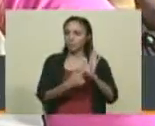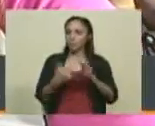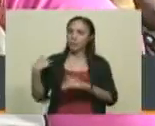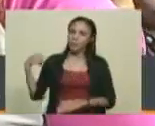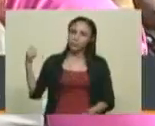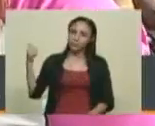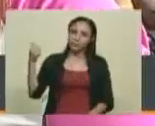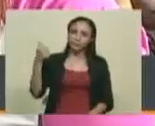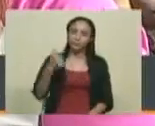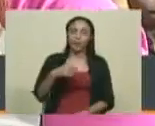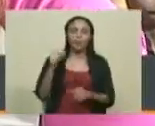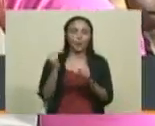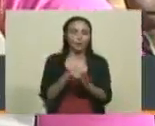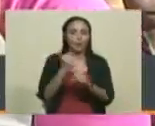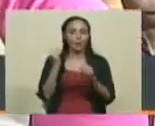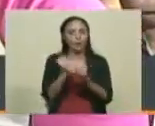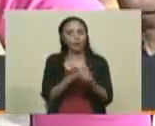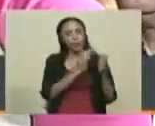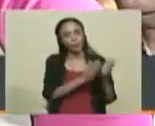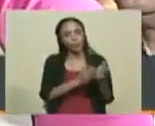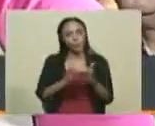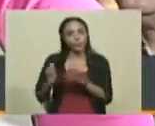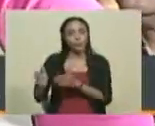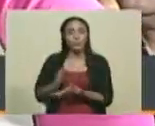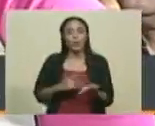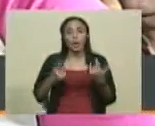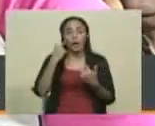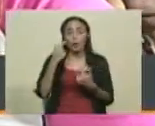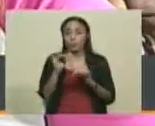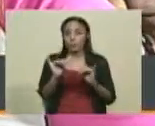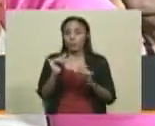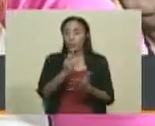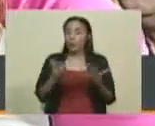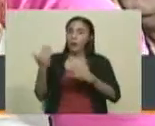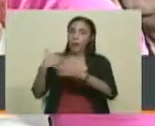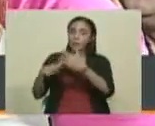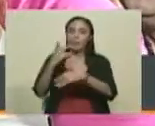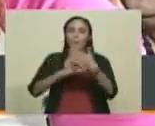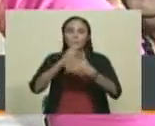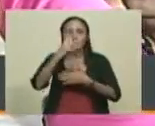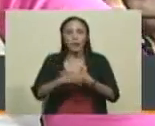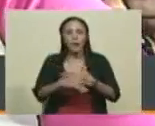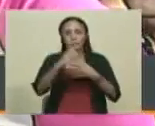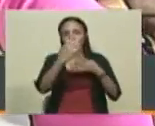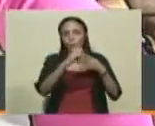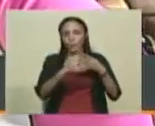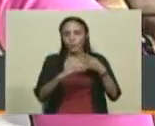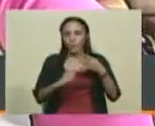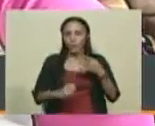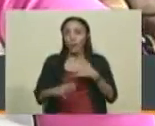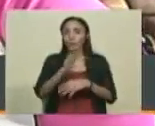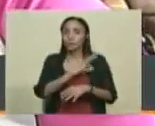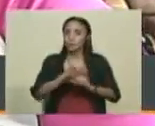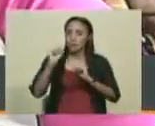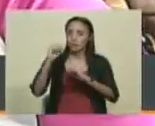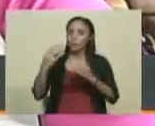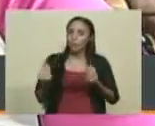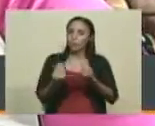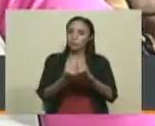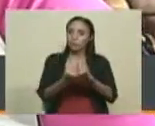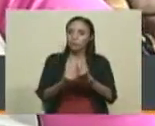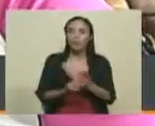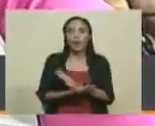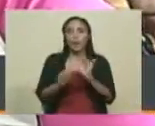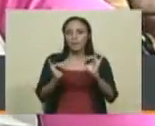un trabajo donde usted fue con la venia de usted realizar el plan estratégico socialista que usted mismo le dictó